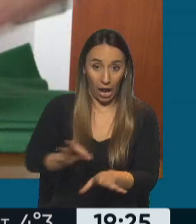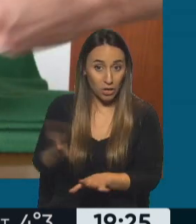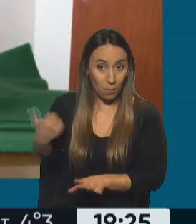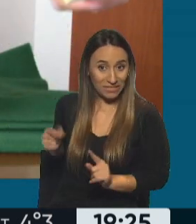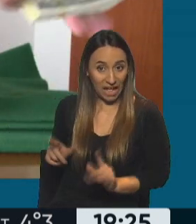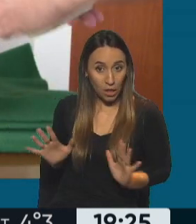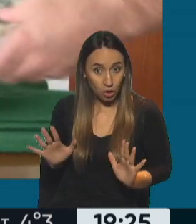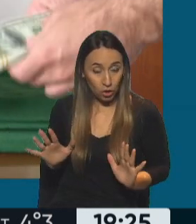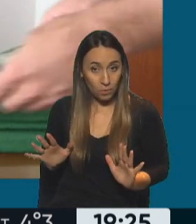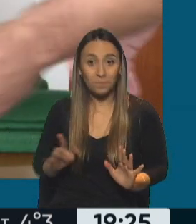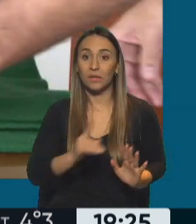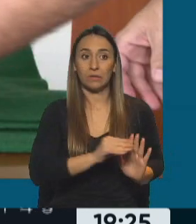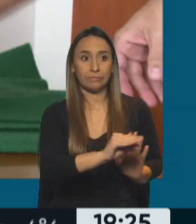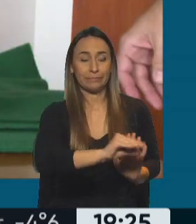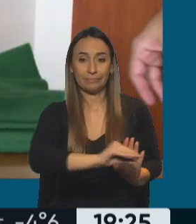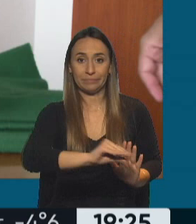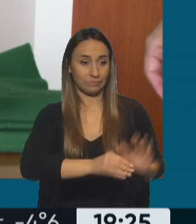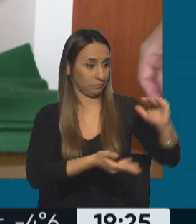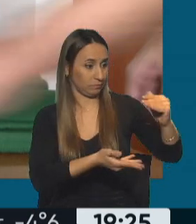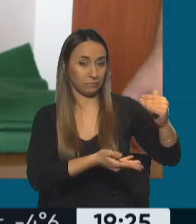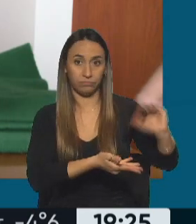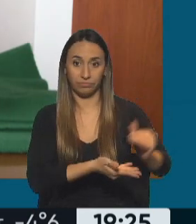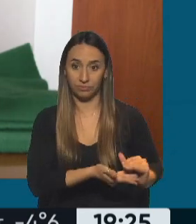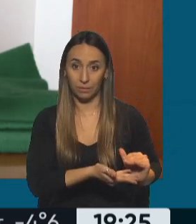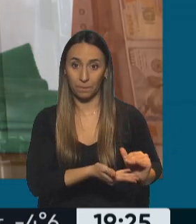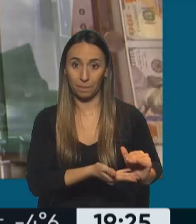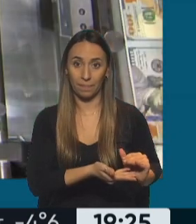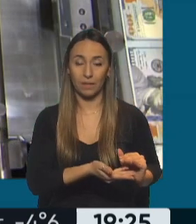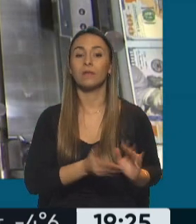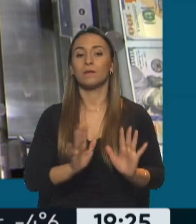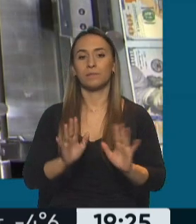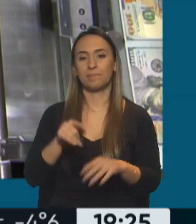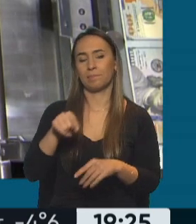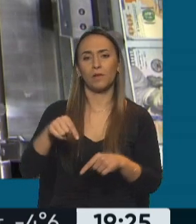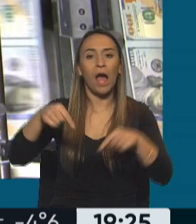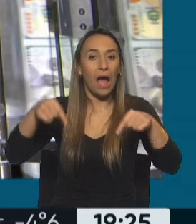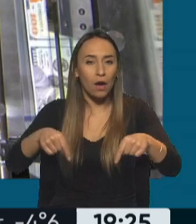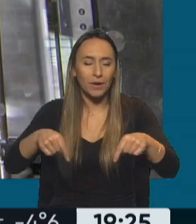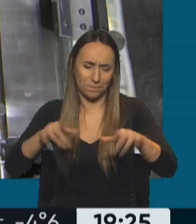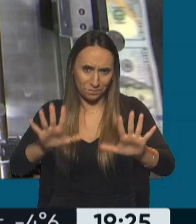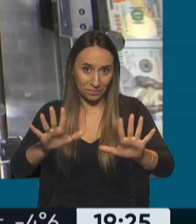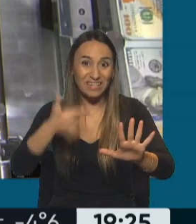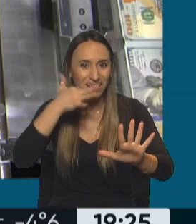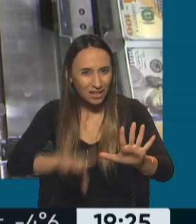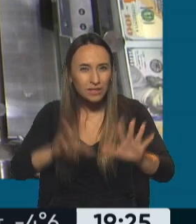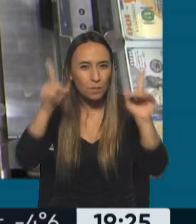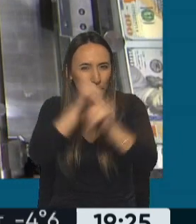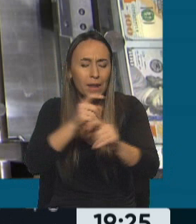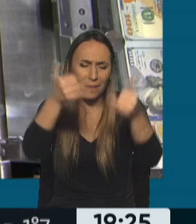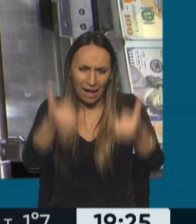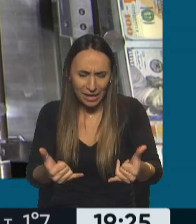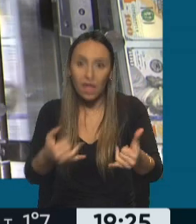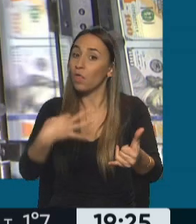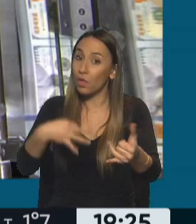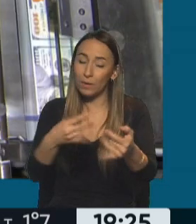es parte de los dólares que se gastaron. Ahora bien, ¿está el problema? Está. ¿Tenemos que administrarlo? Sí.